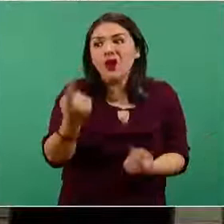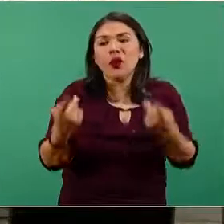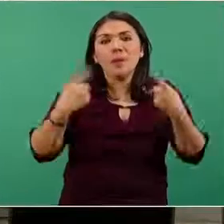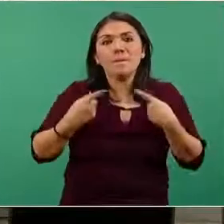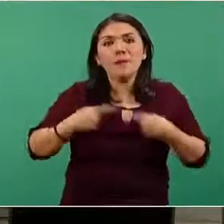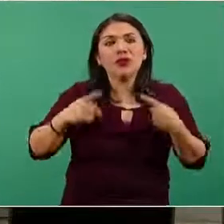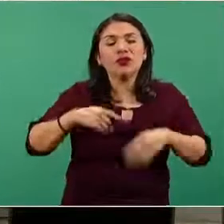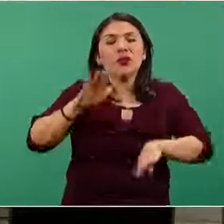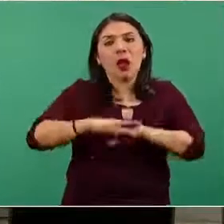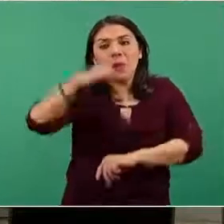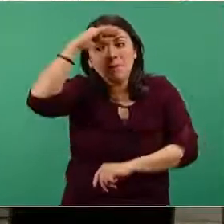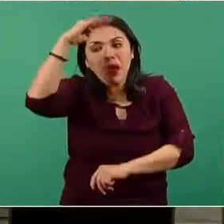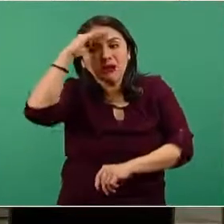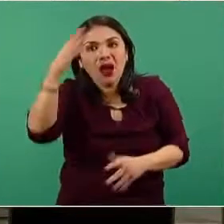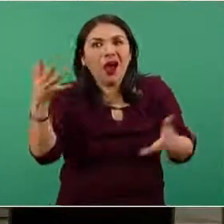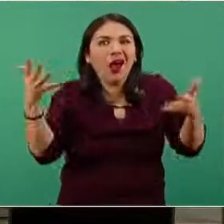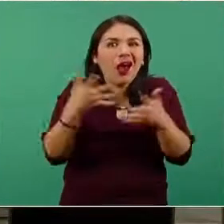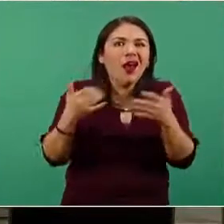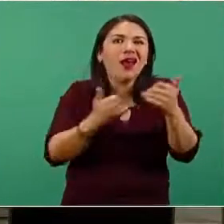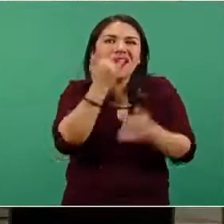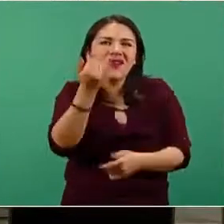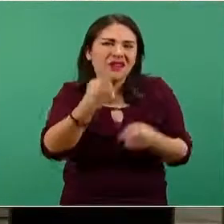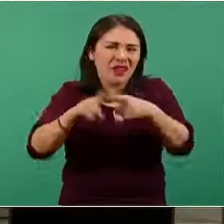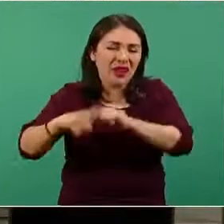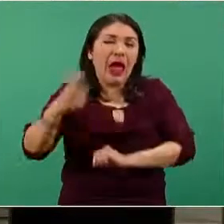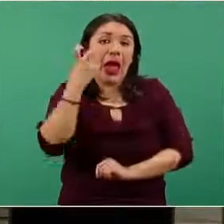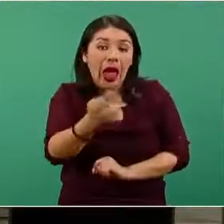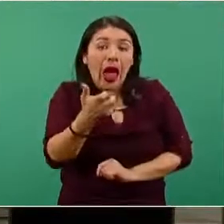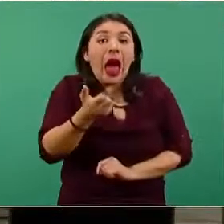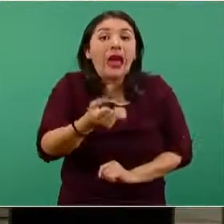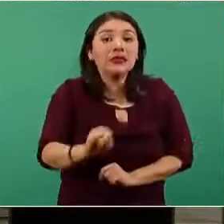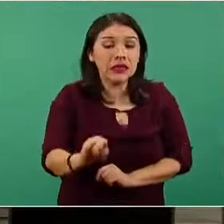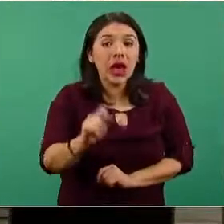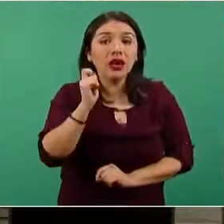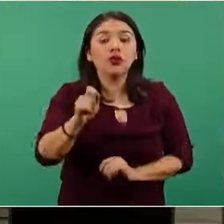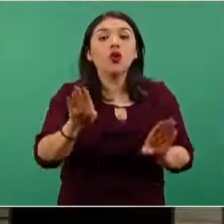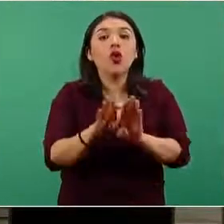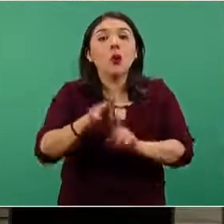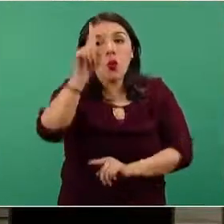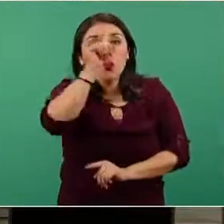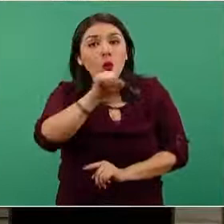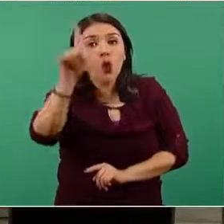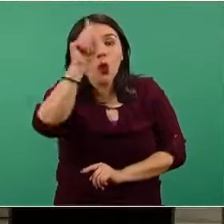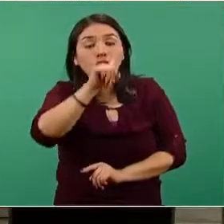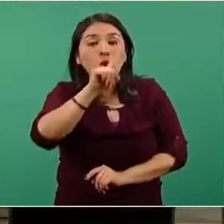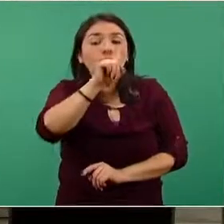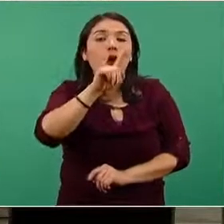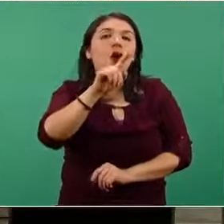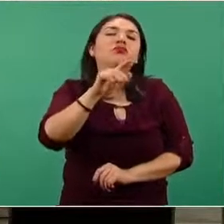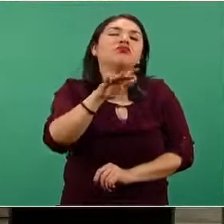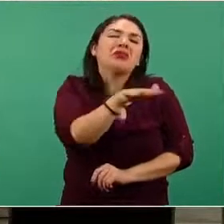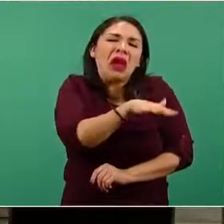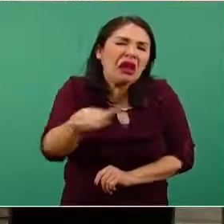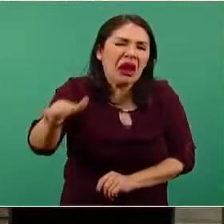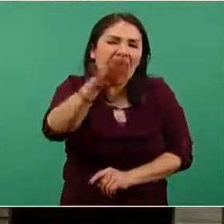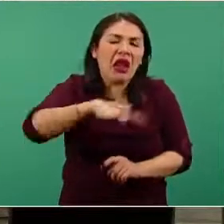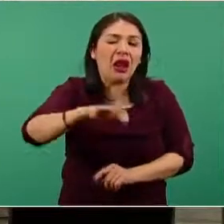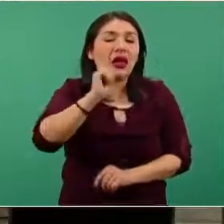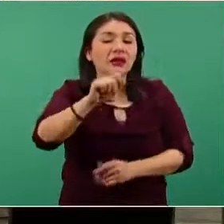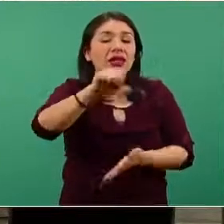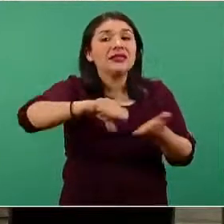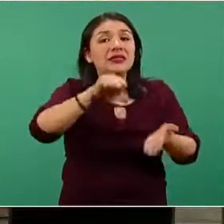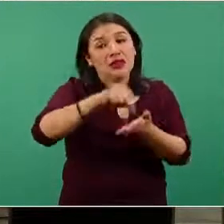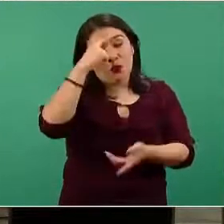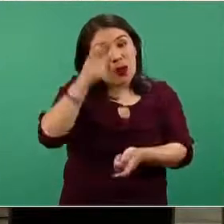a conclusiones generales. Entonces, así es la situación. En términos de las recomendaciones generales, los Centros de Control